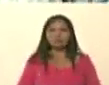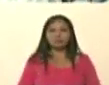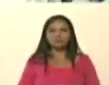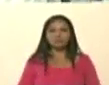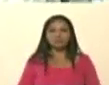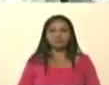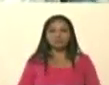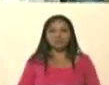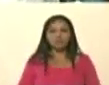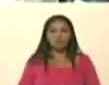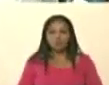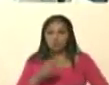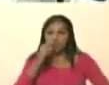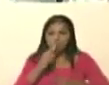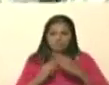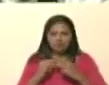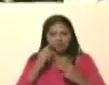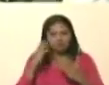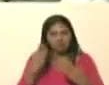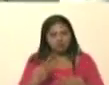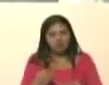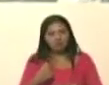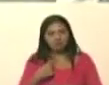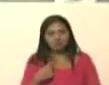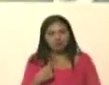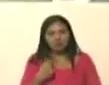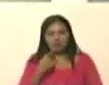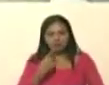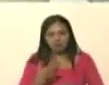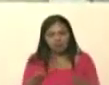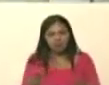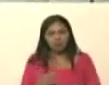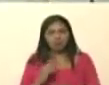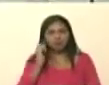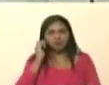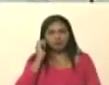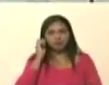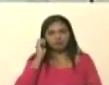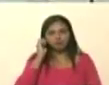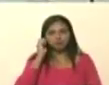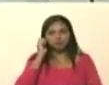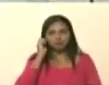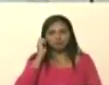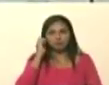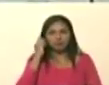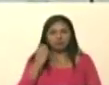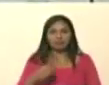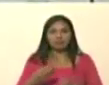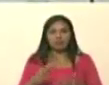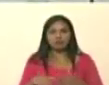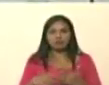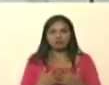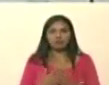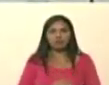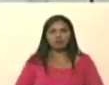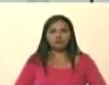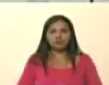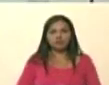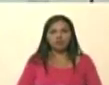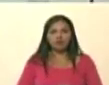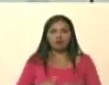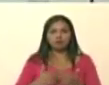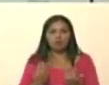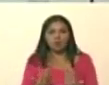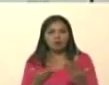humildemente recomiendo pero que no la vayan a eliminar la serie ahora humildemente